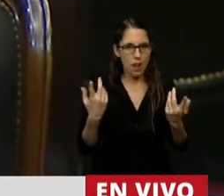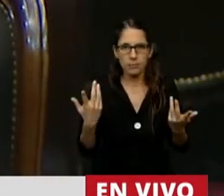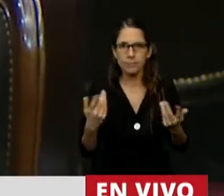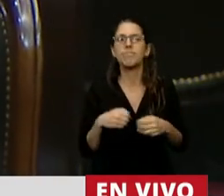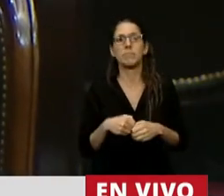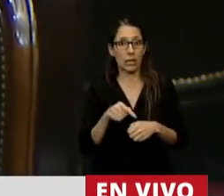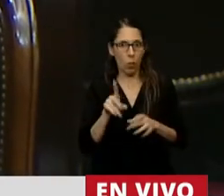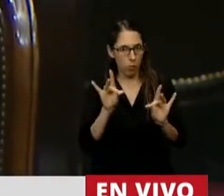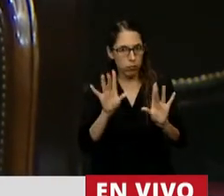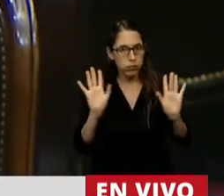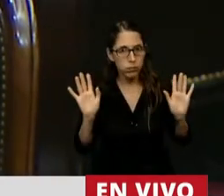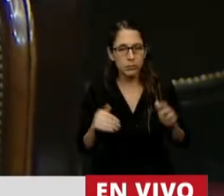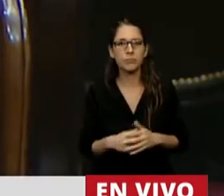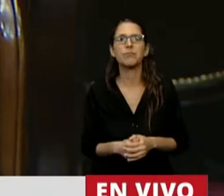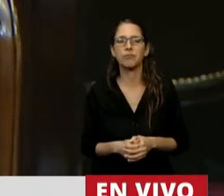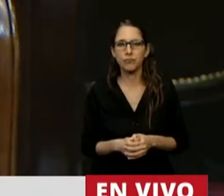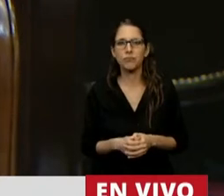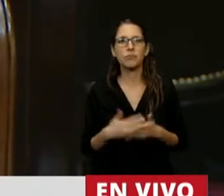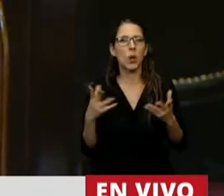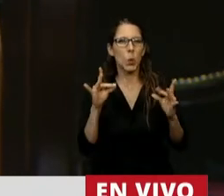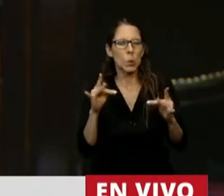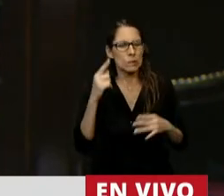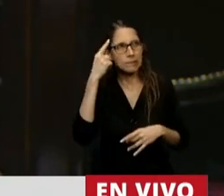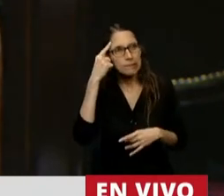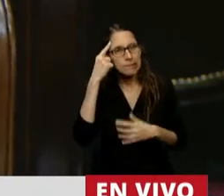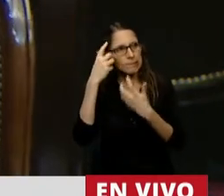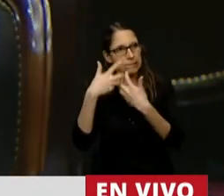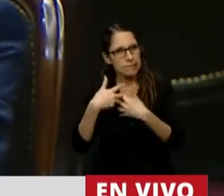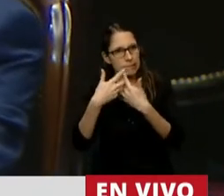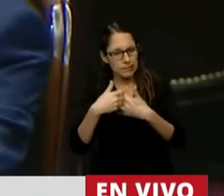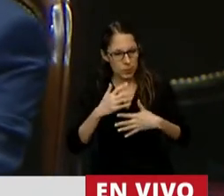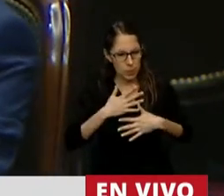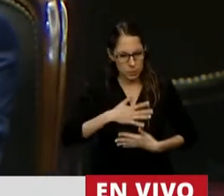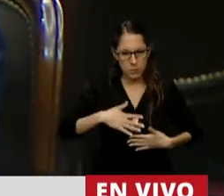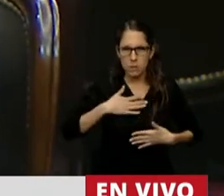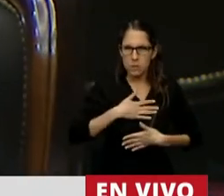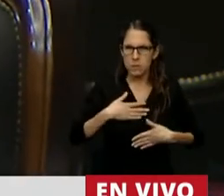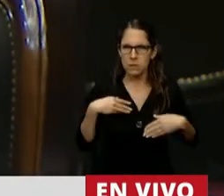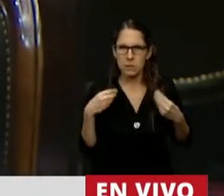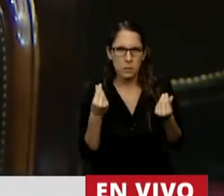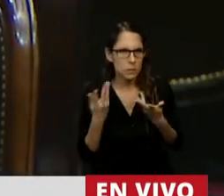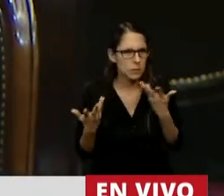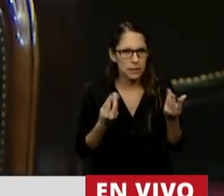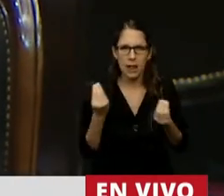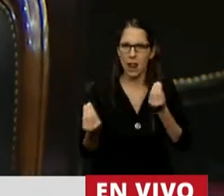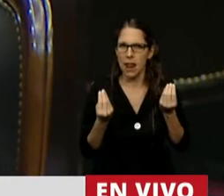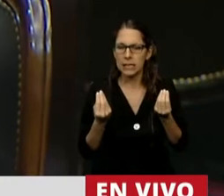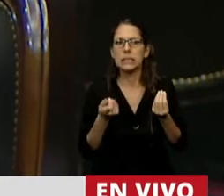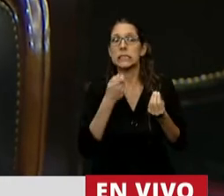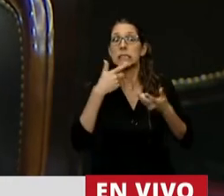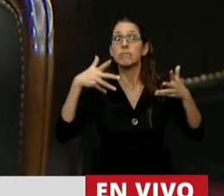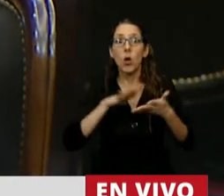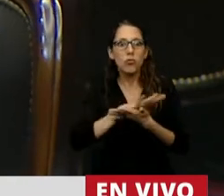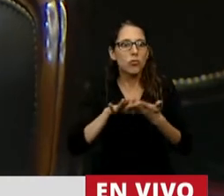una complejidad que atraviesa su mente, su cuerpo, en cuya resolución